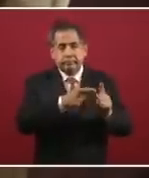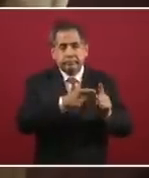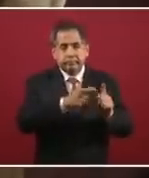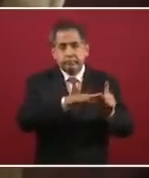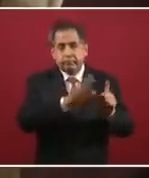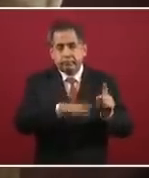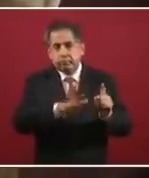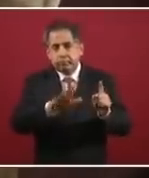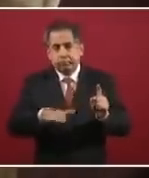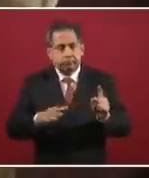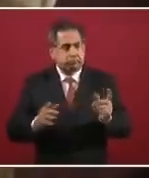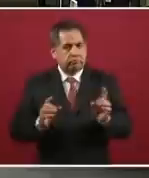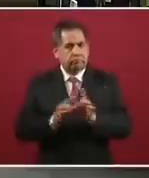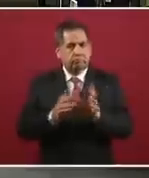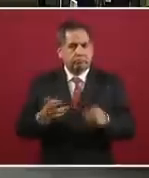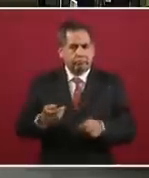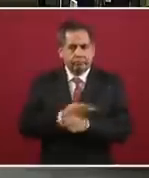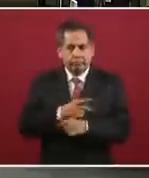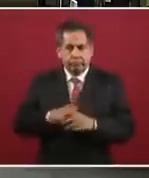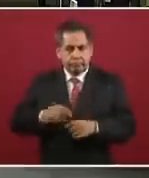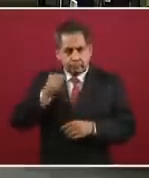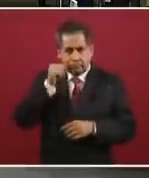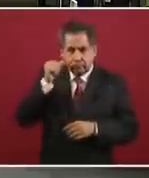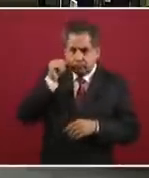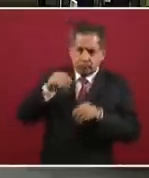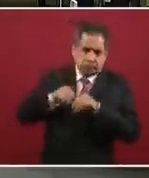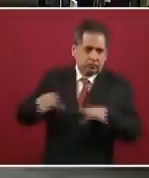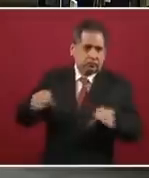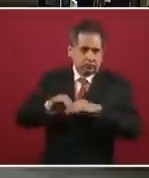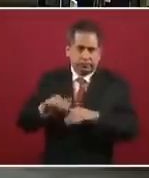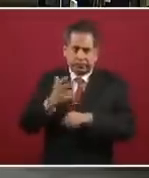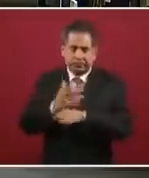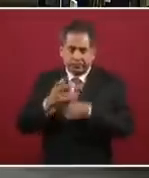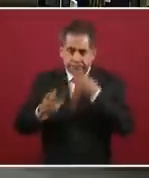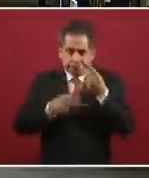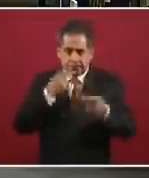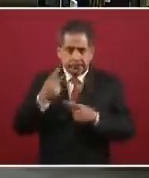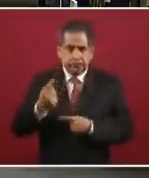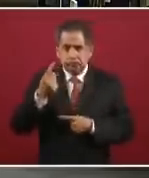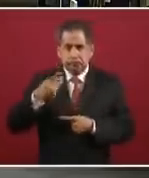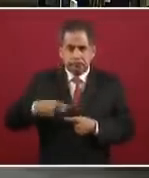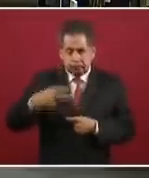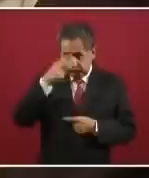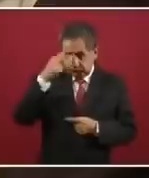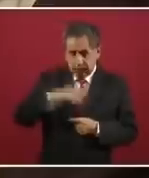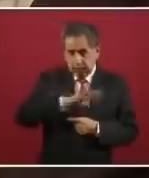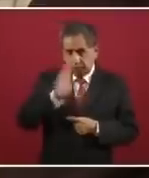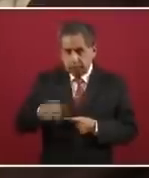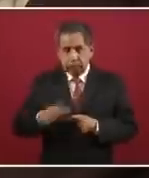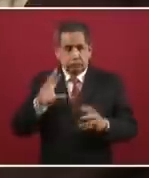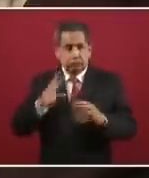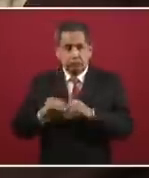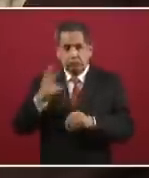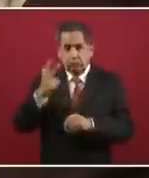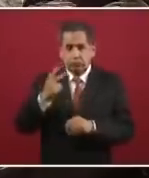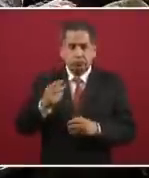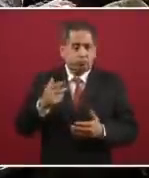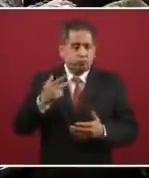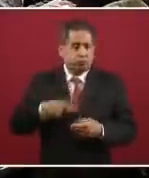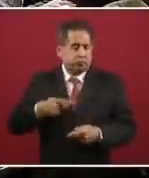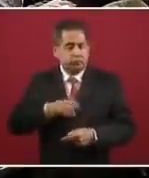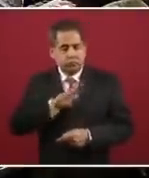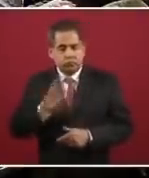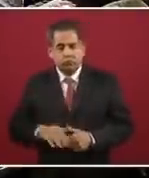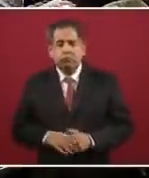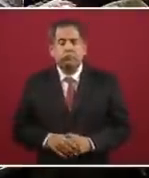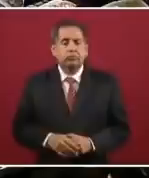ICE. Ayer reportaba un medio estadounidense que murió uno y que es el octavo mexicano que muere. Gracias.